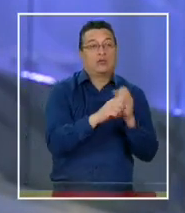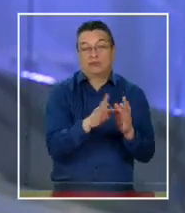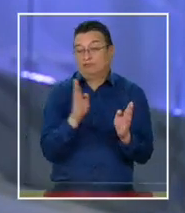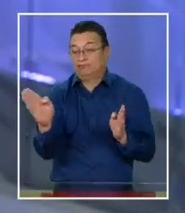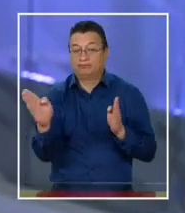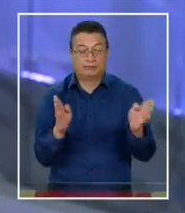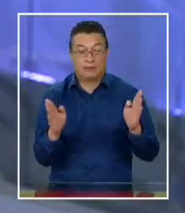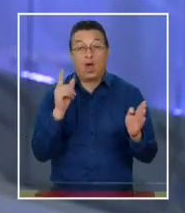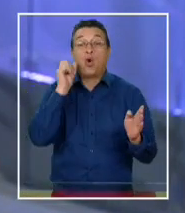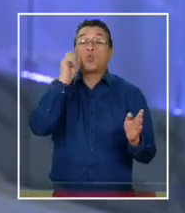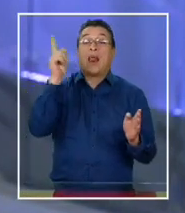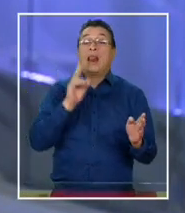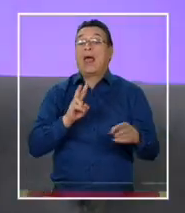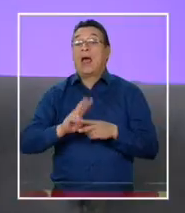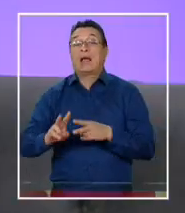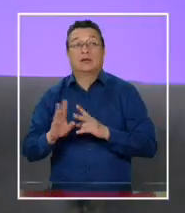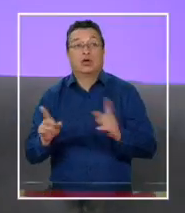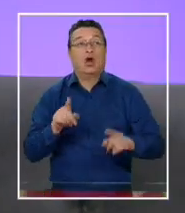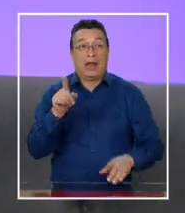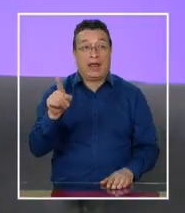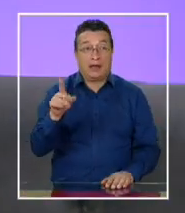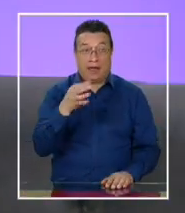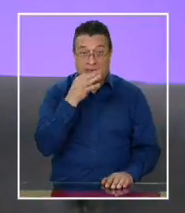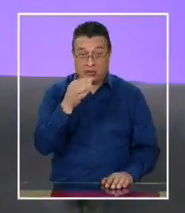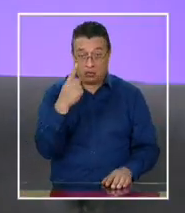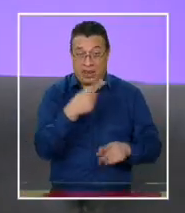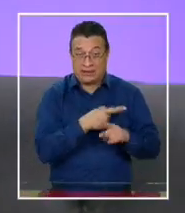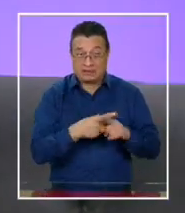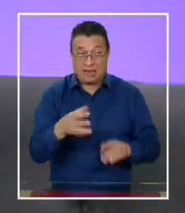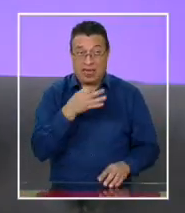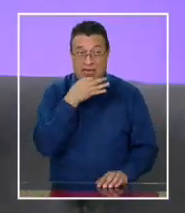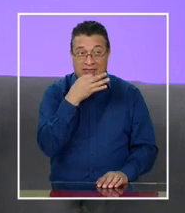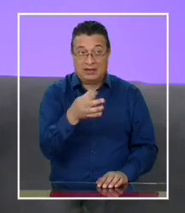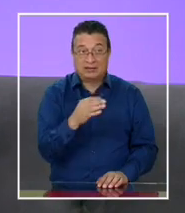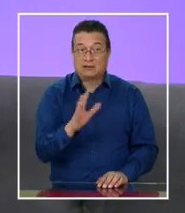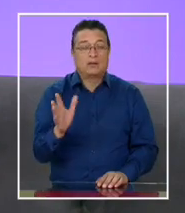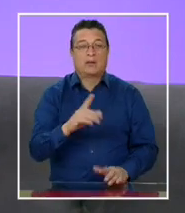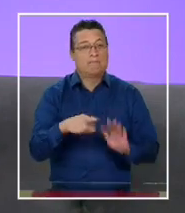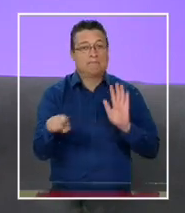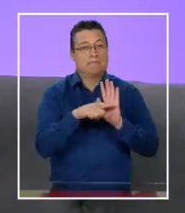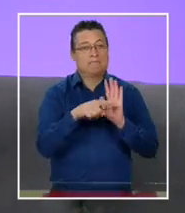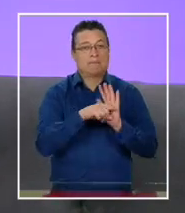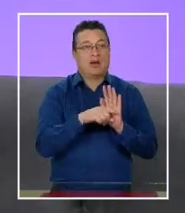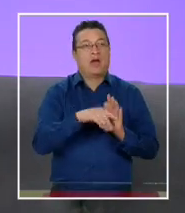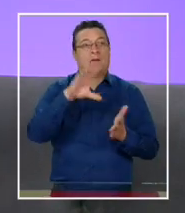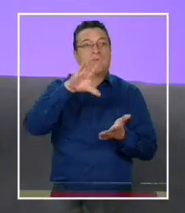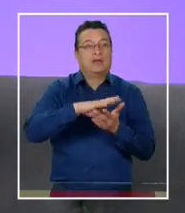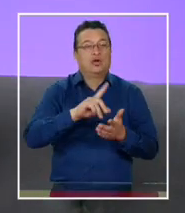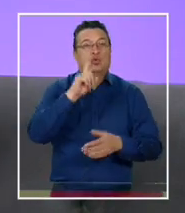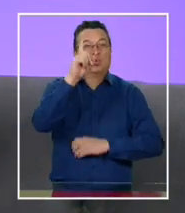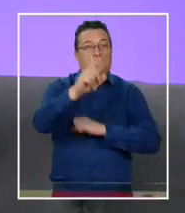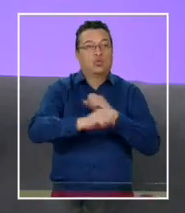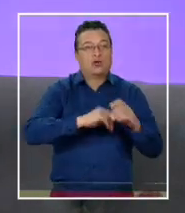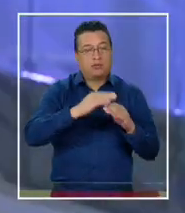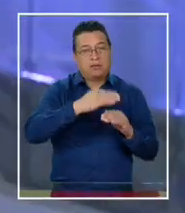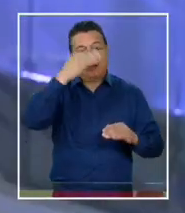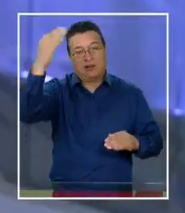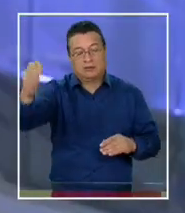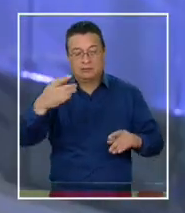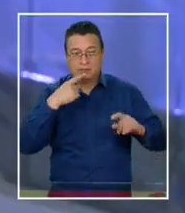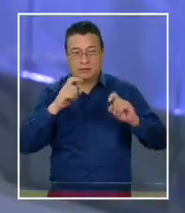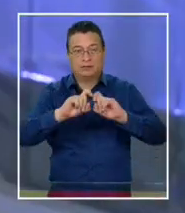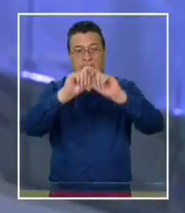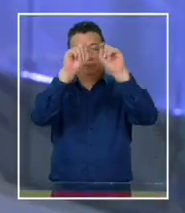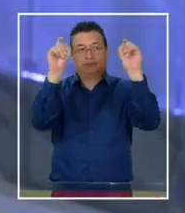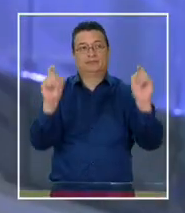no hemos decidido el mismo ministro durante la semana dijo que sería malo para el país seguir Un año más con supuesto